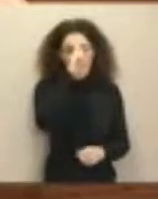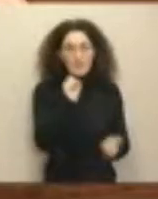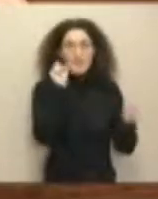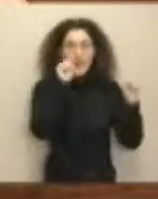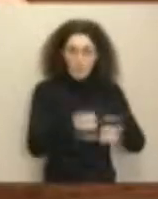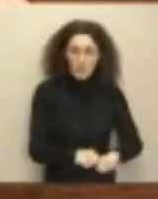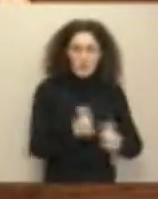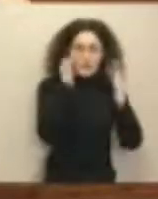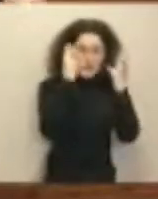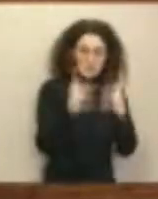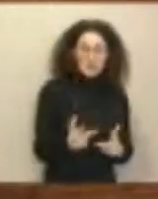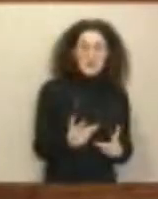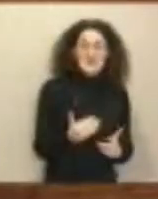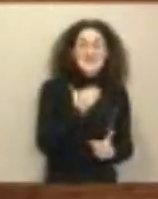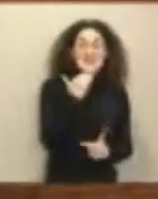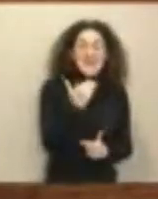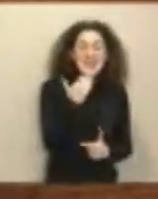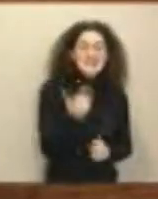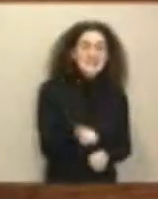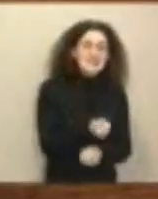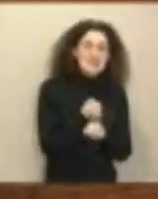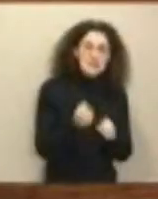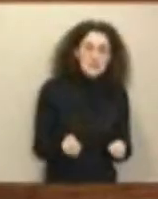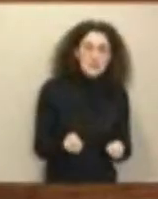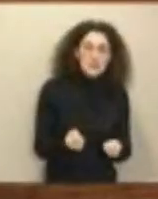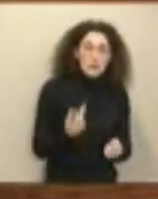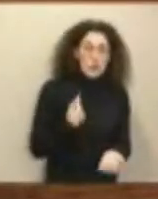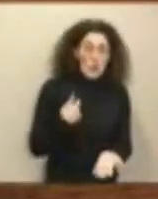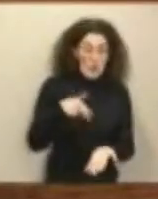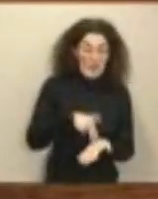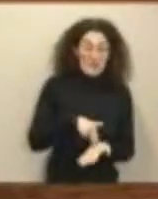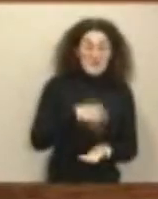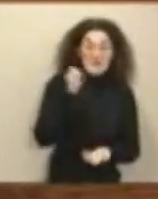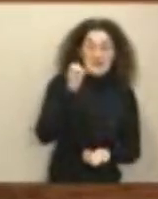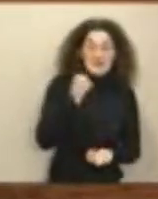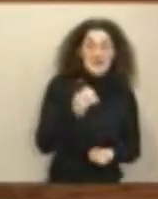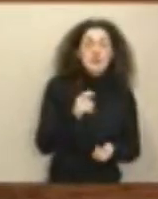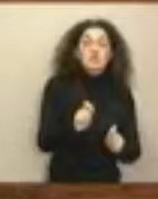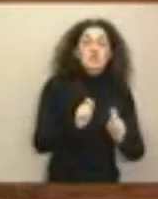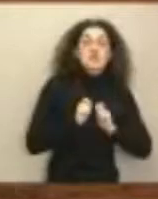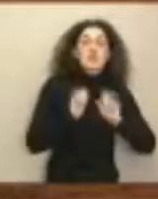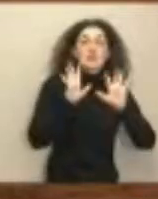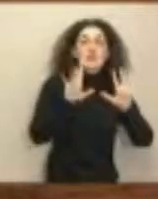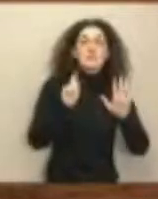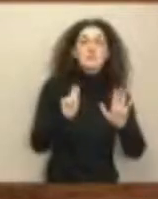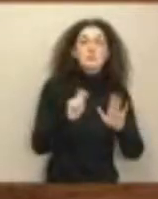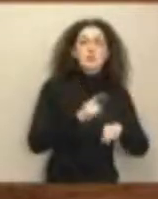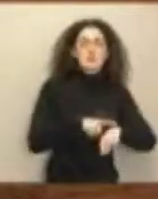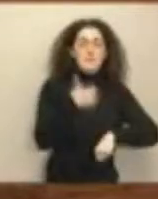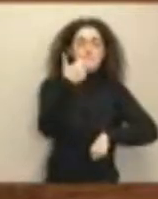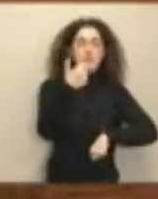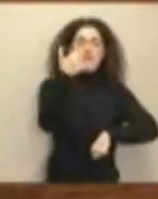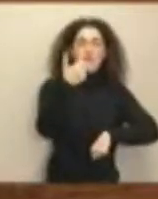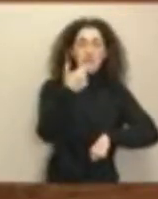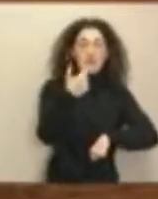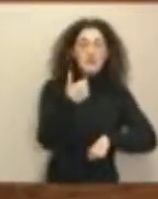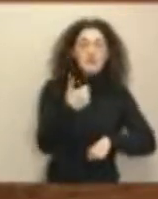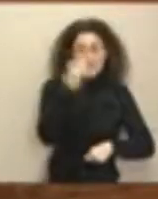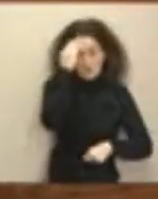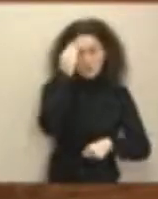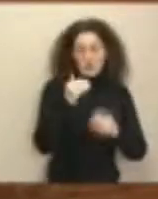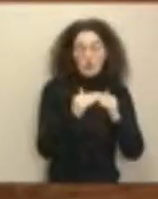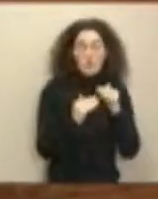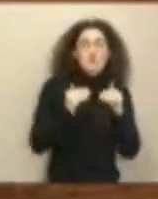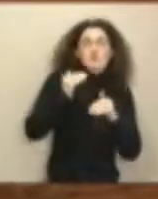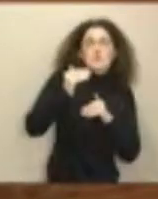con las cuentas. Prácticamente casi no subimos a la tribuna hoy. Nos dieron 10 minutos de reloj, que ampliamente creo que los he